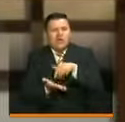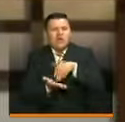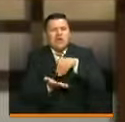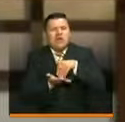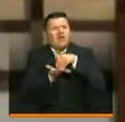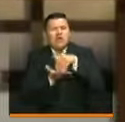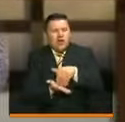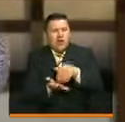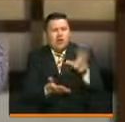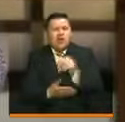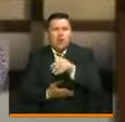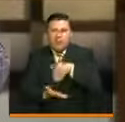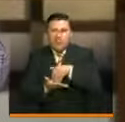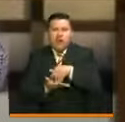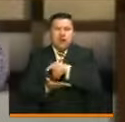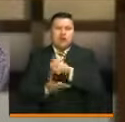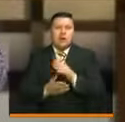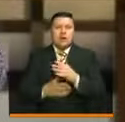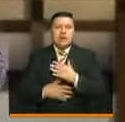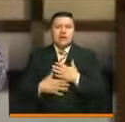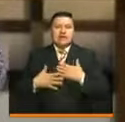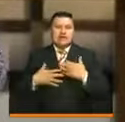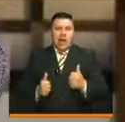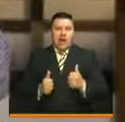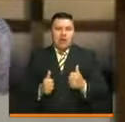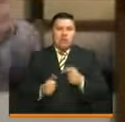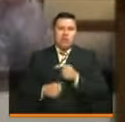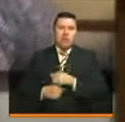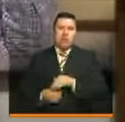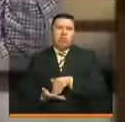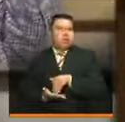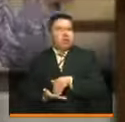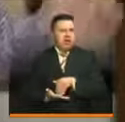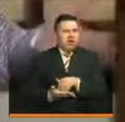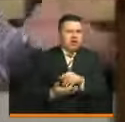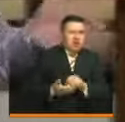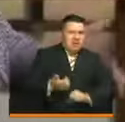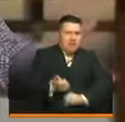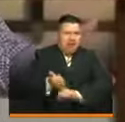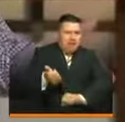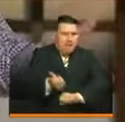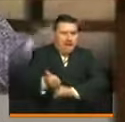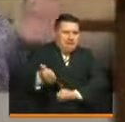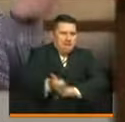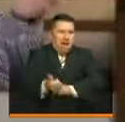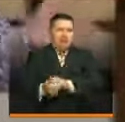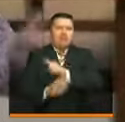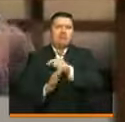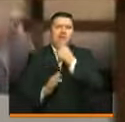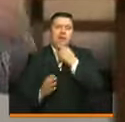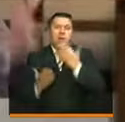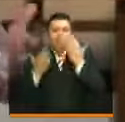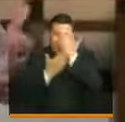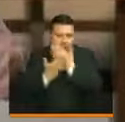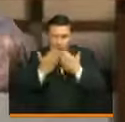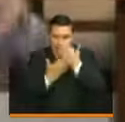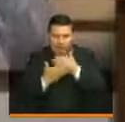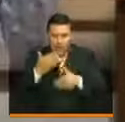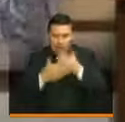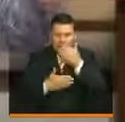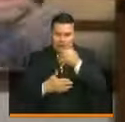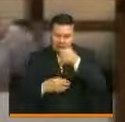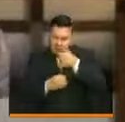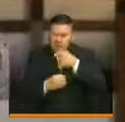fortalecer todo lo que es la capacidad en salud del país. Se han ido a adquirir pruebas en distintas